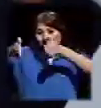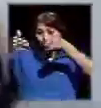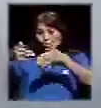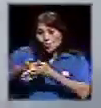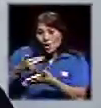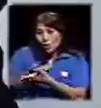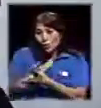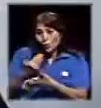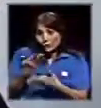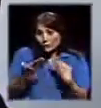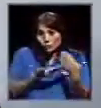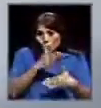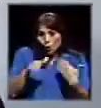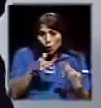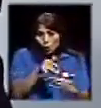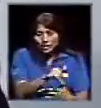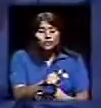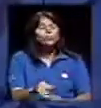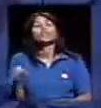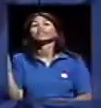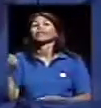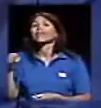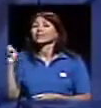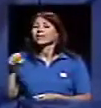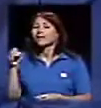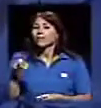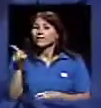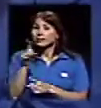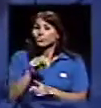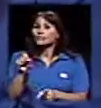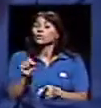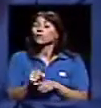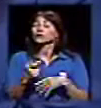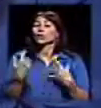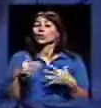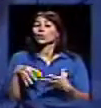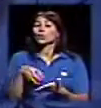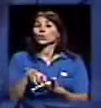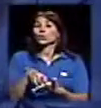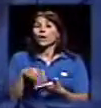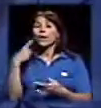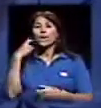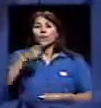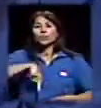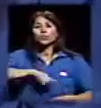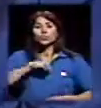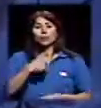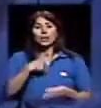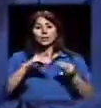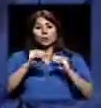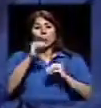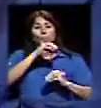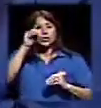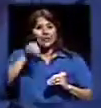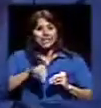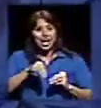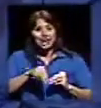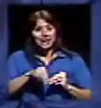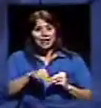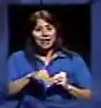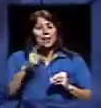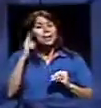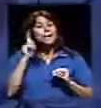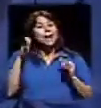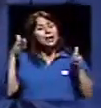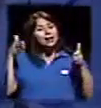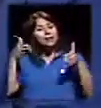etc. Efectivamente, entonces, bueno, eso es una paradoja, porque tenemos un porcentaje mínimo del presupuesto dedicado